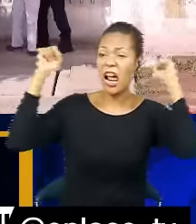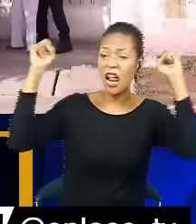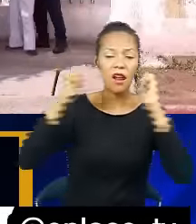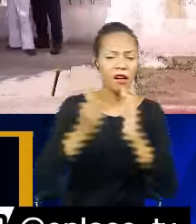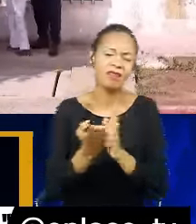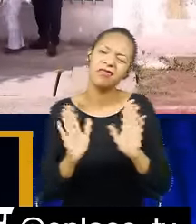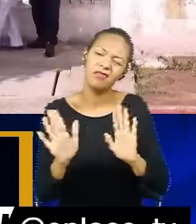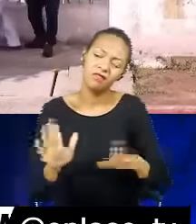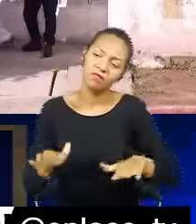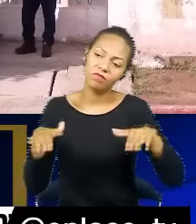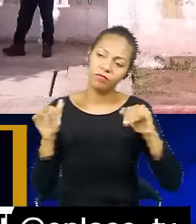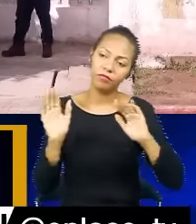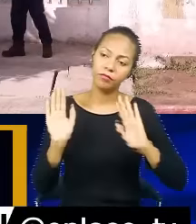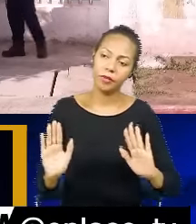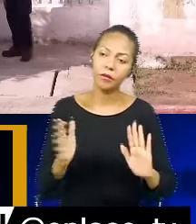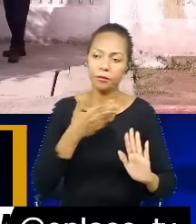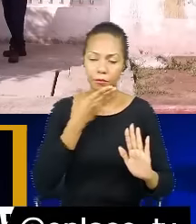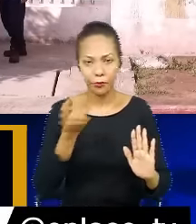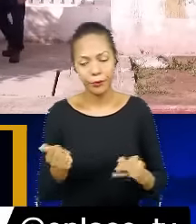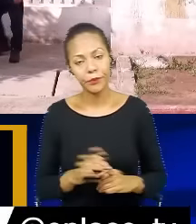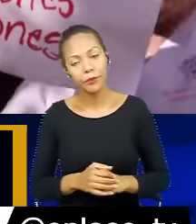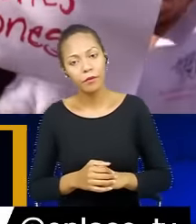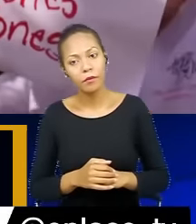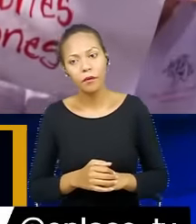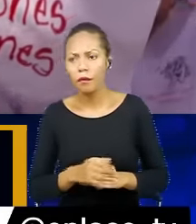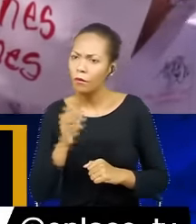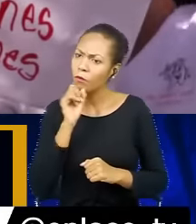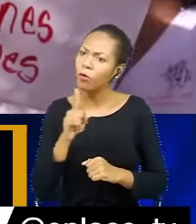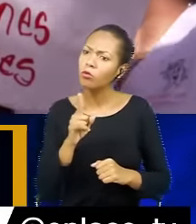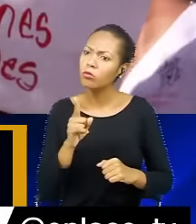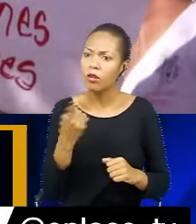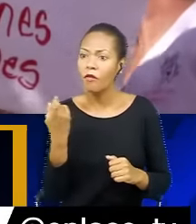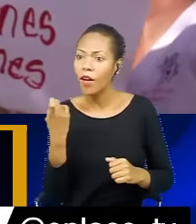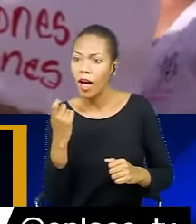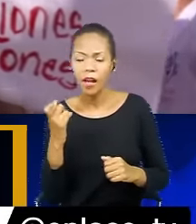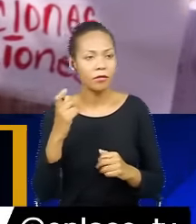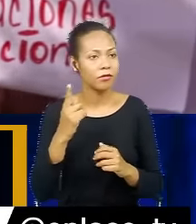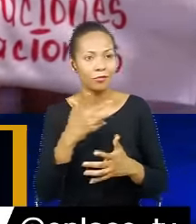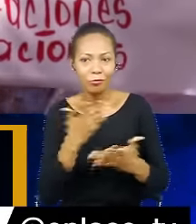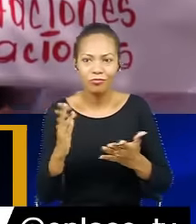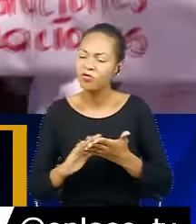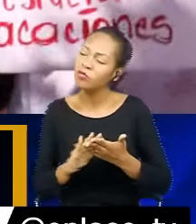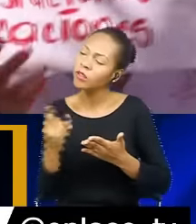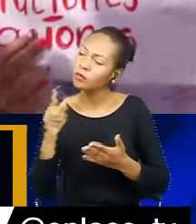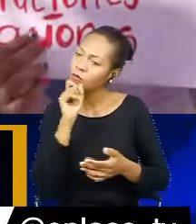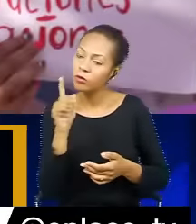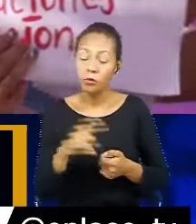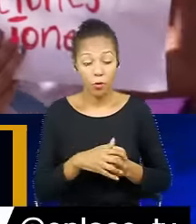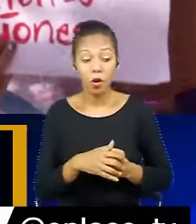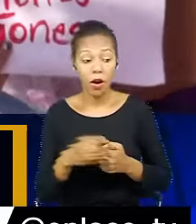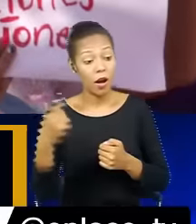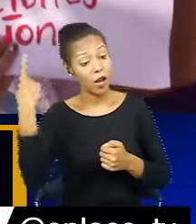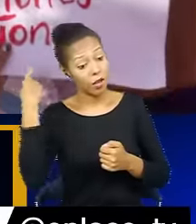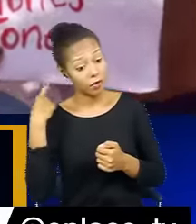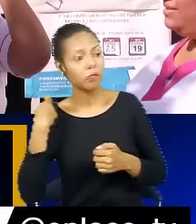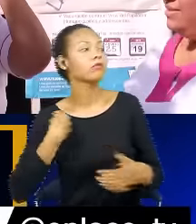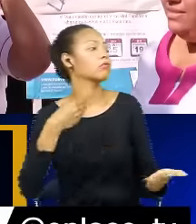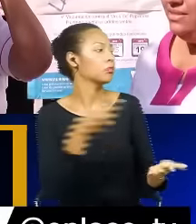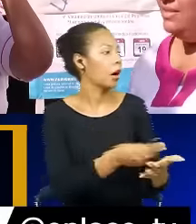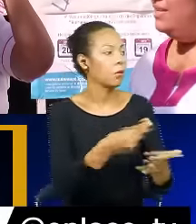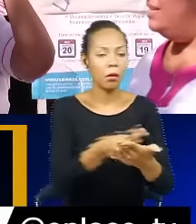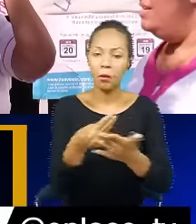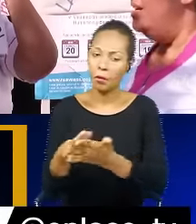se realizaron los pagos y qué continúa pendiente hasta el momento? Bueno, en el día de ayer hicimos los pagos o nos pusimos al día